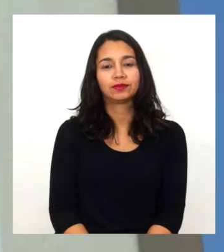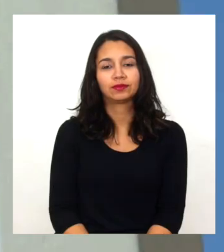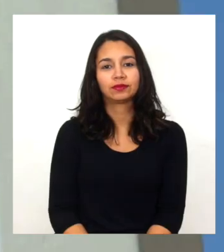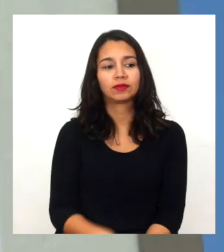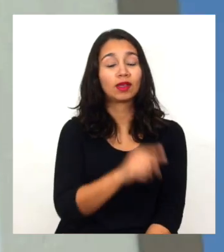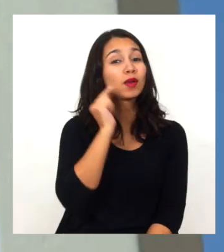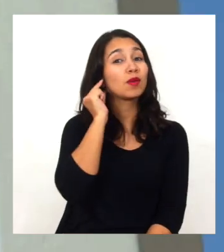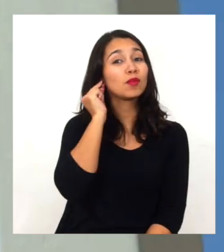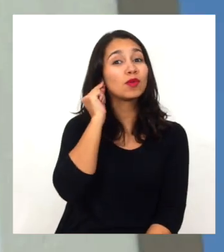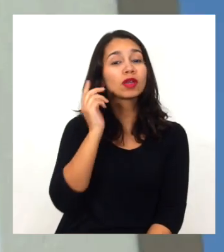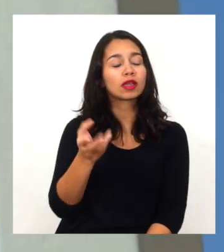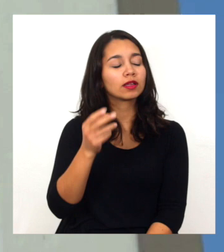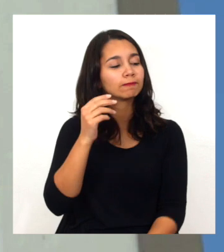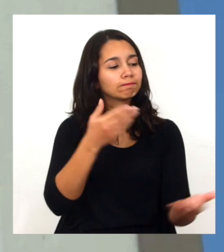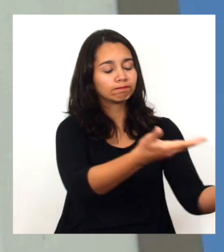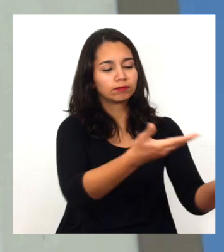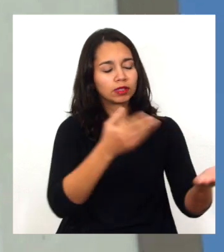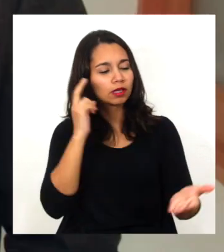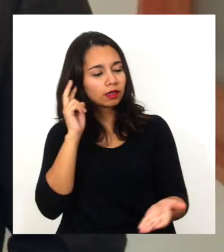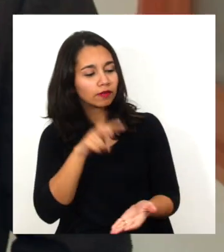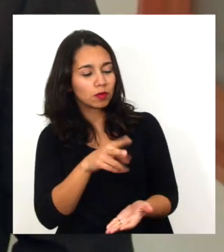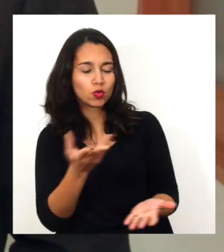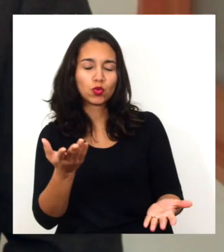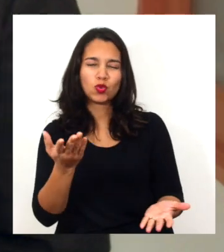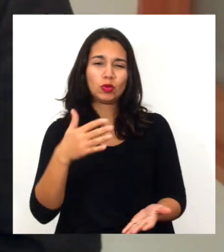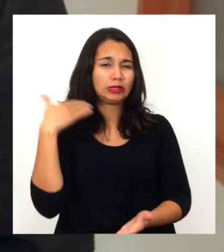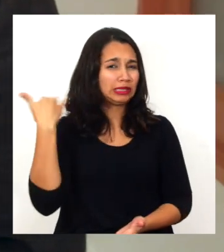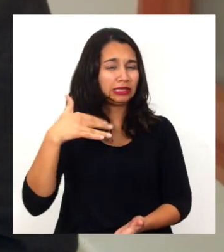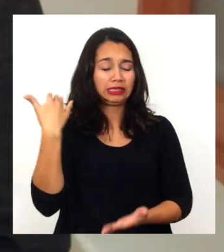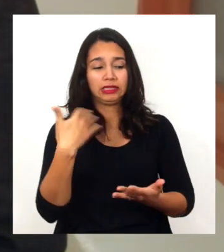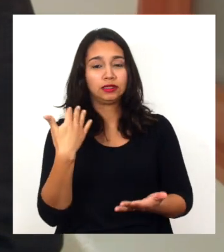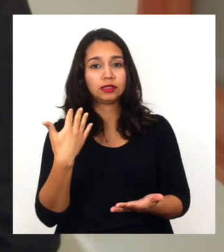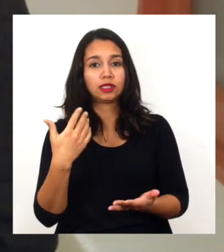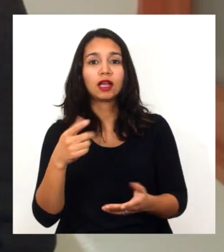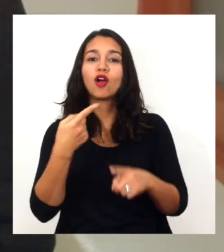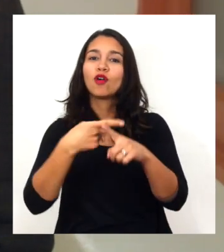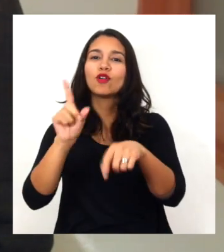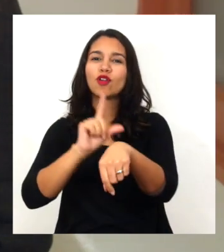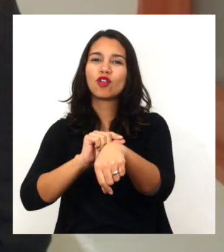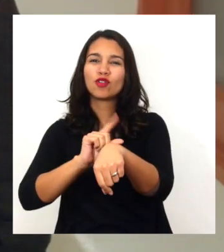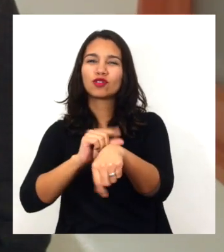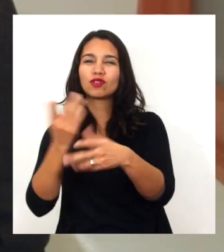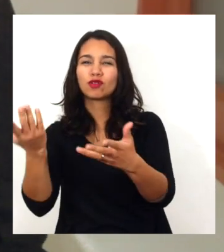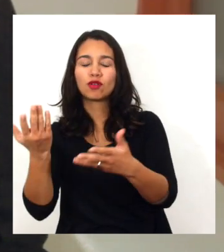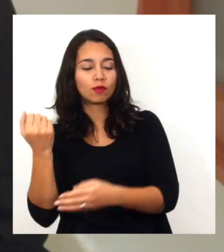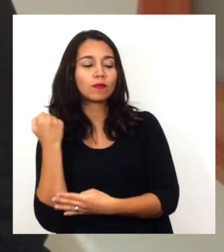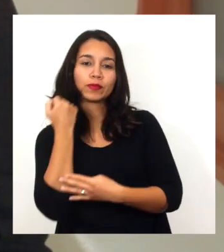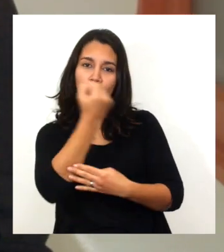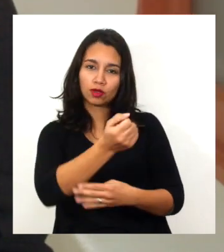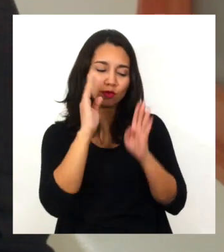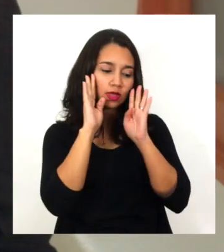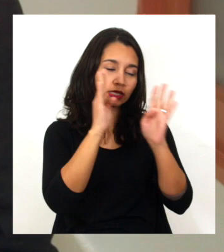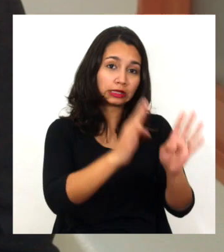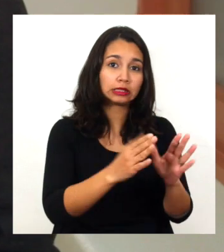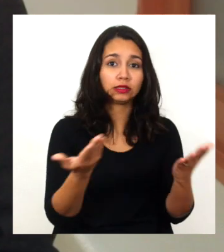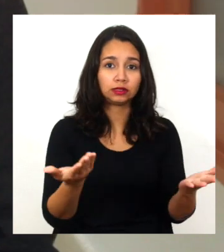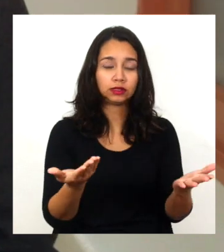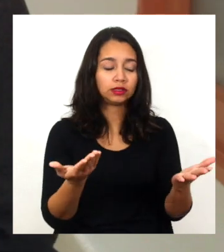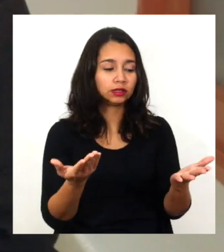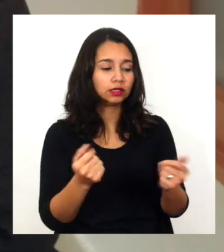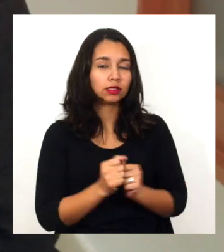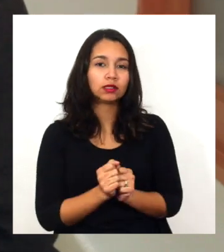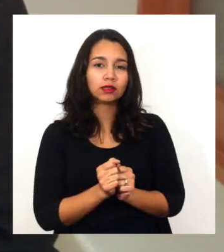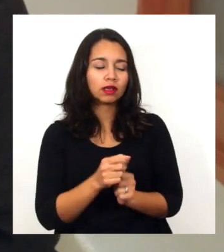Ella llega muy grave a la urgencia del hospital de Santa Cruz, donde el doctor Cavala, al atenderla, diagnosticarla